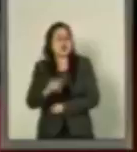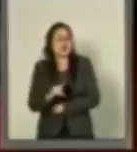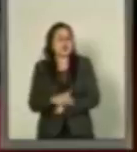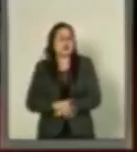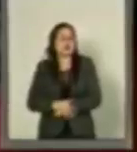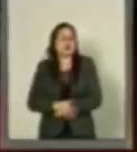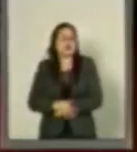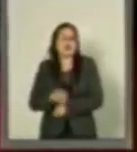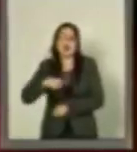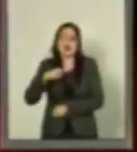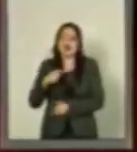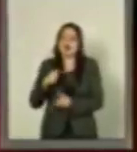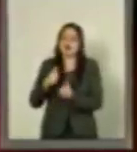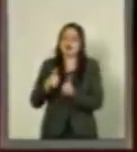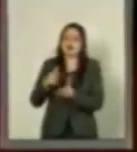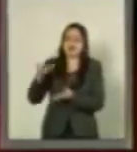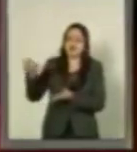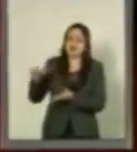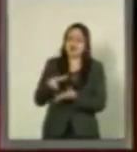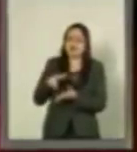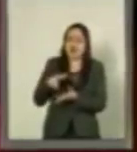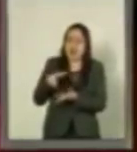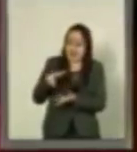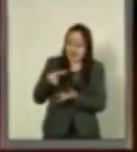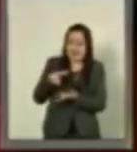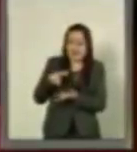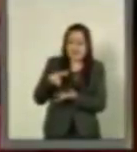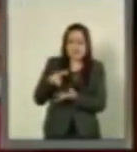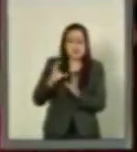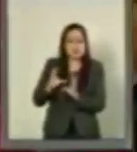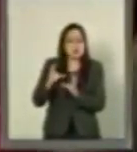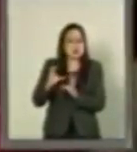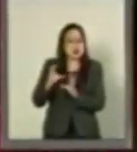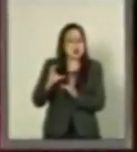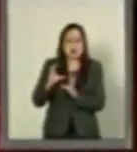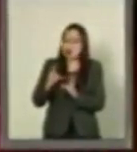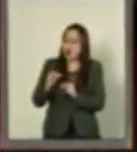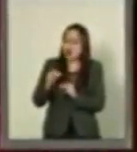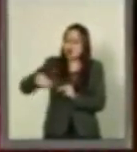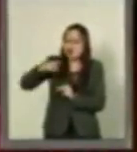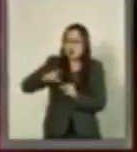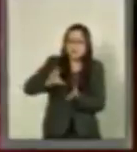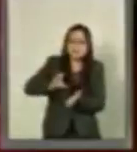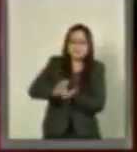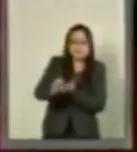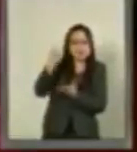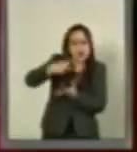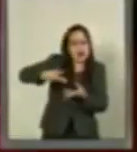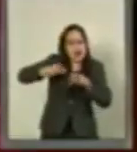que lo retuvimos. No, si lo hubieran retenido, ahí estaba. Lo dispusieron.